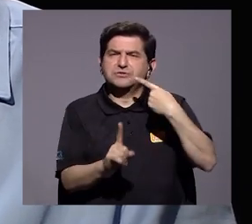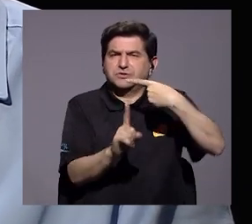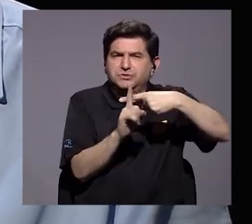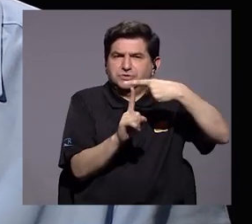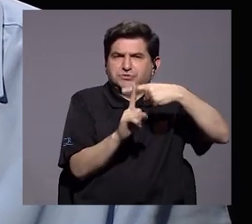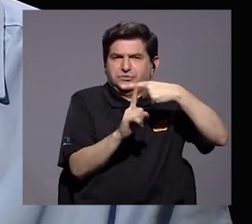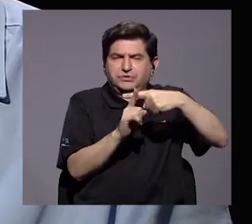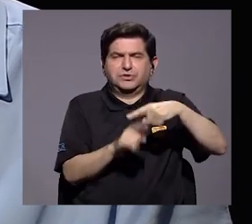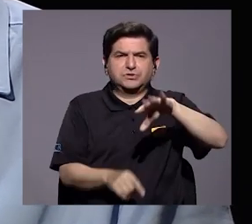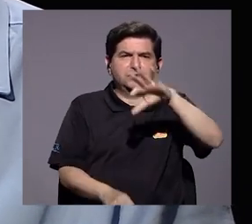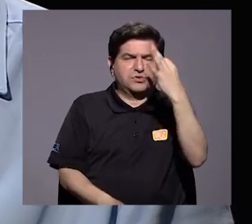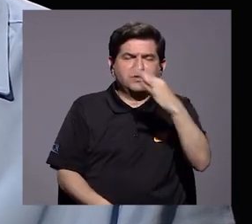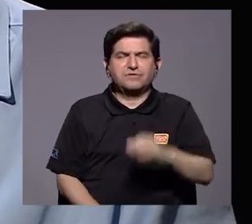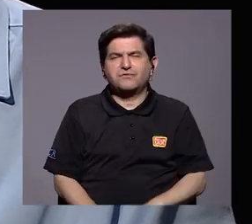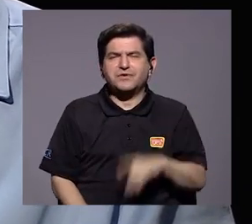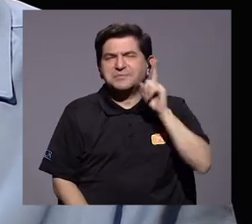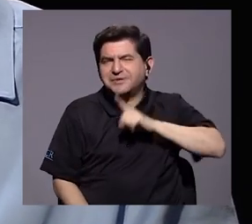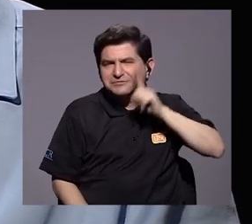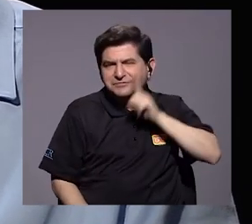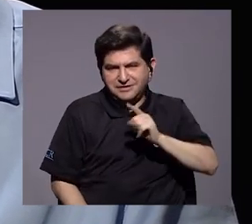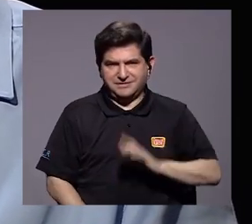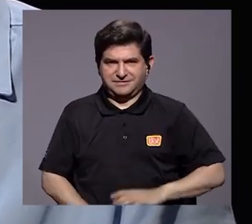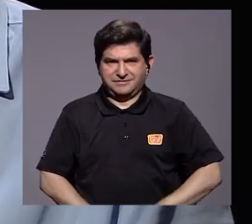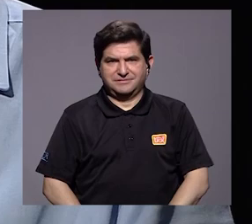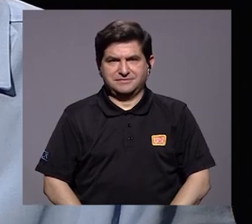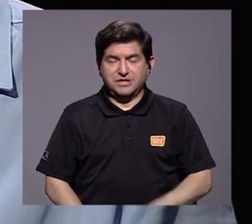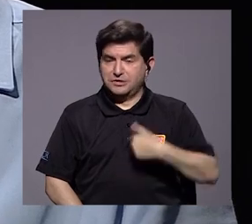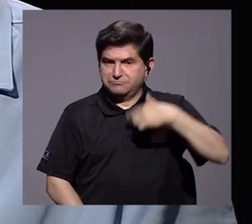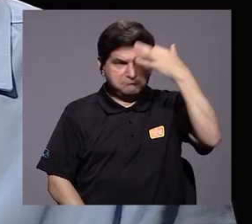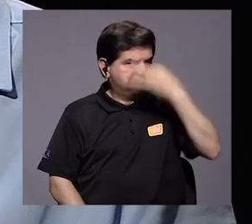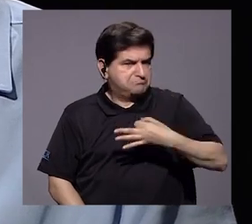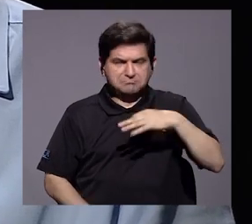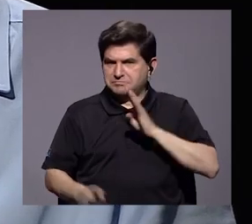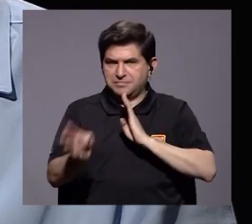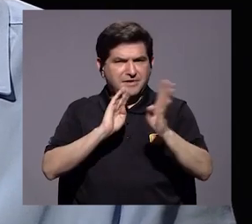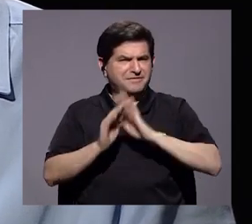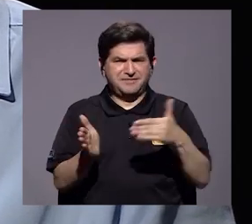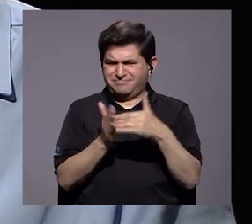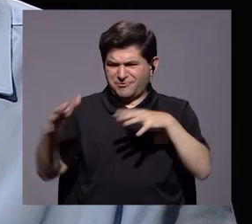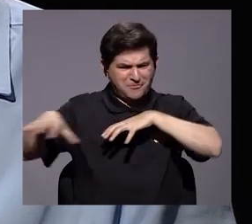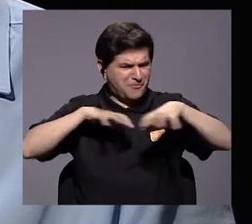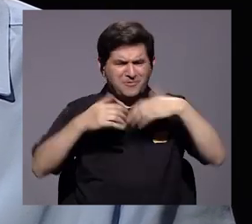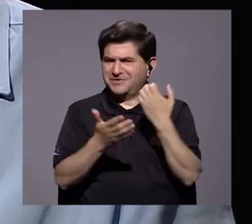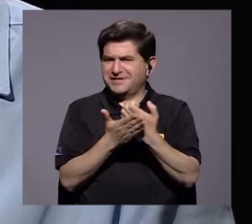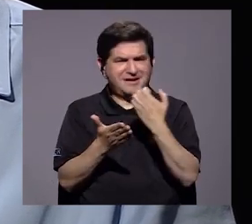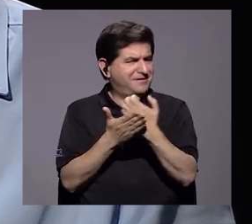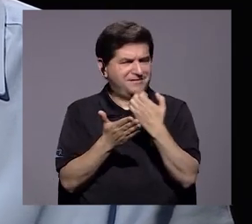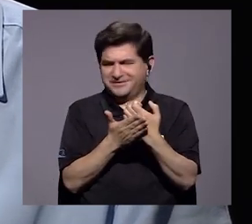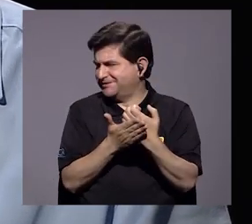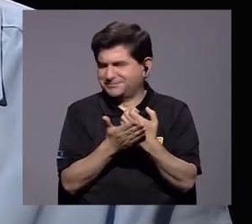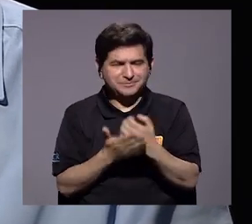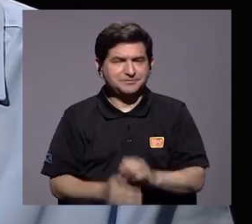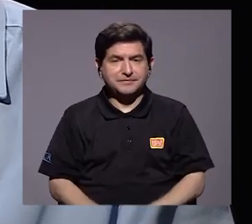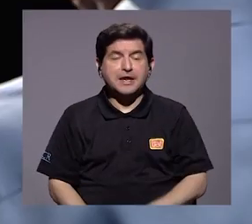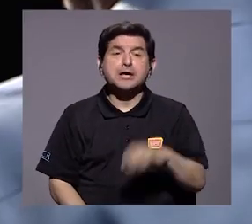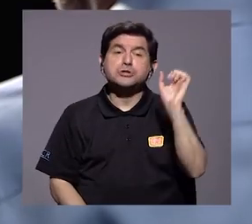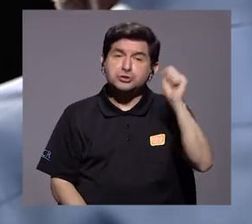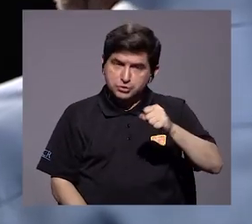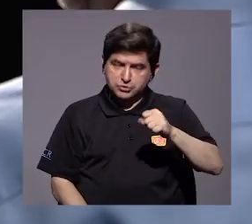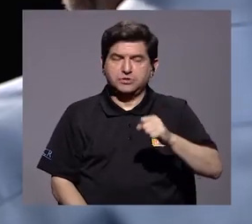de optimismo también de una manera un poco artificial yo no creo que podamos hablar de una reactivación económica todavía